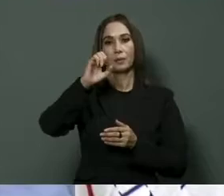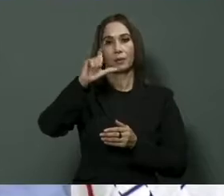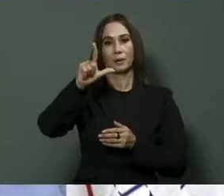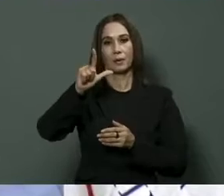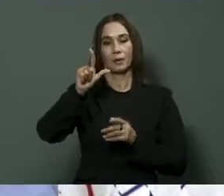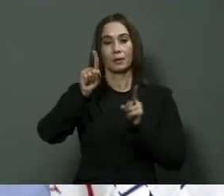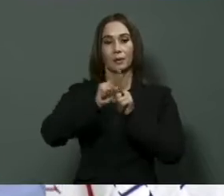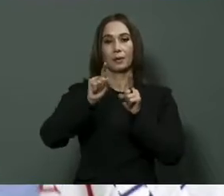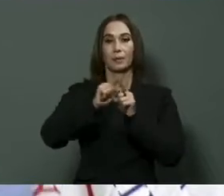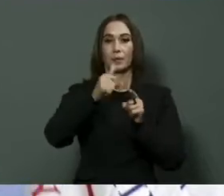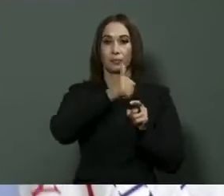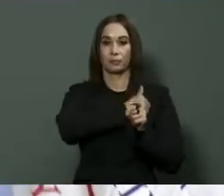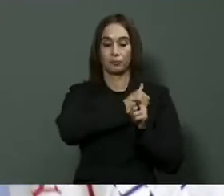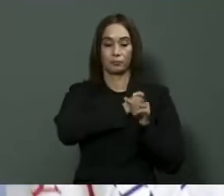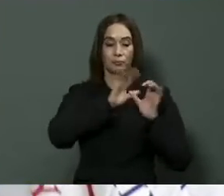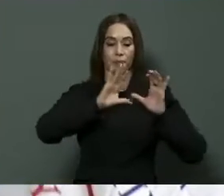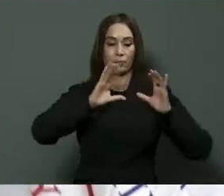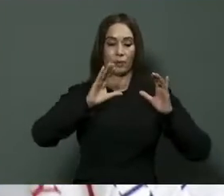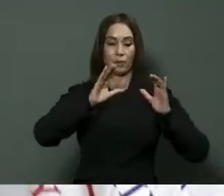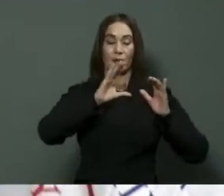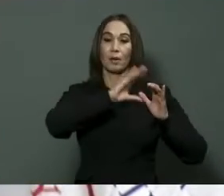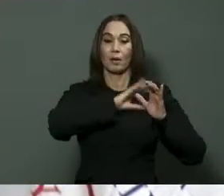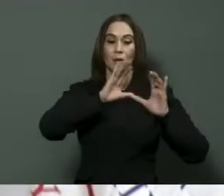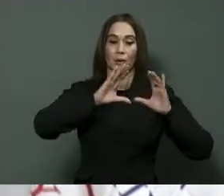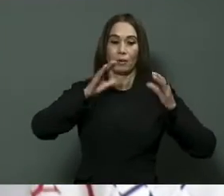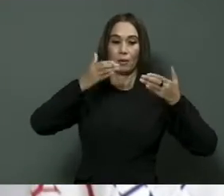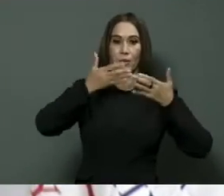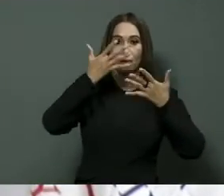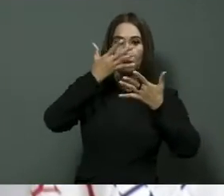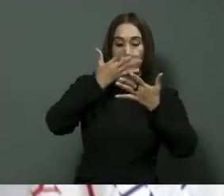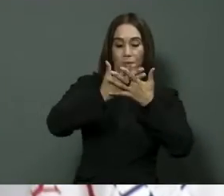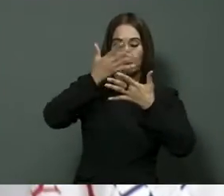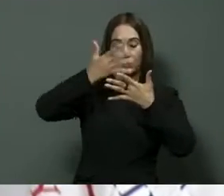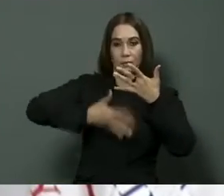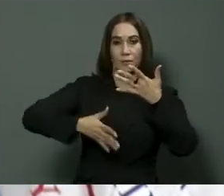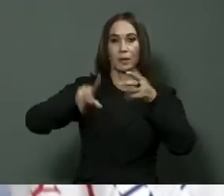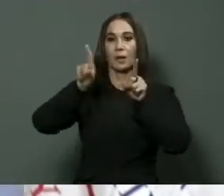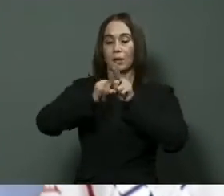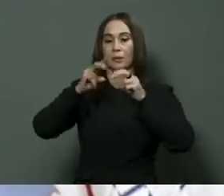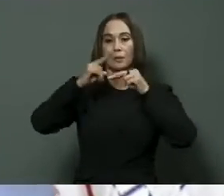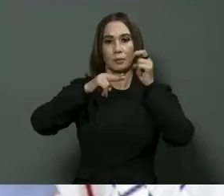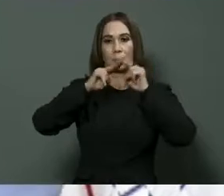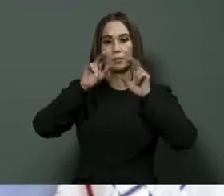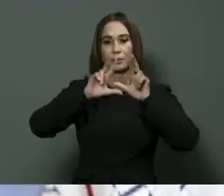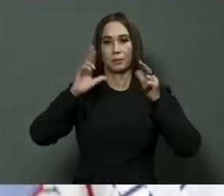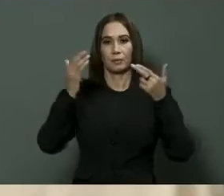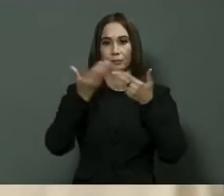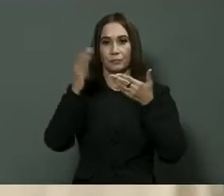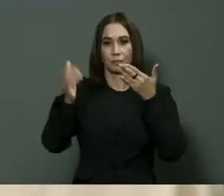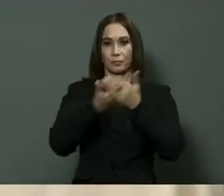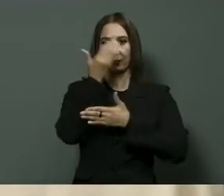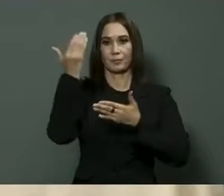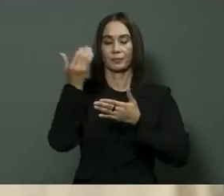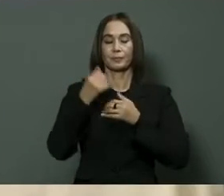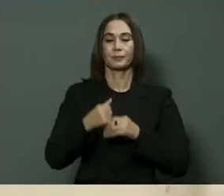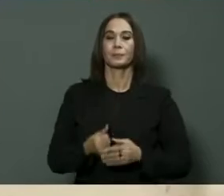cuarteles policiales, los 16 cuarteles policiales de la provincia de Duarte.